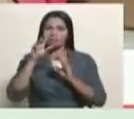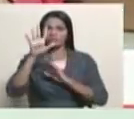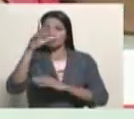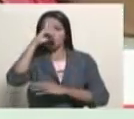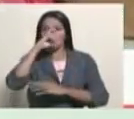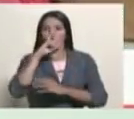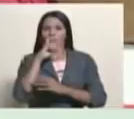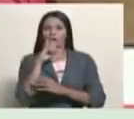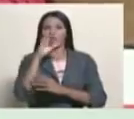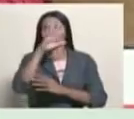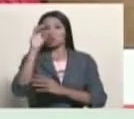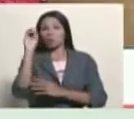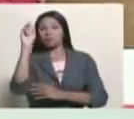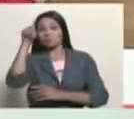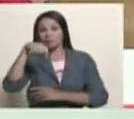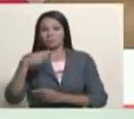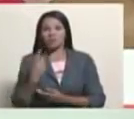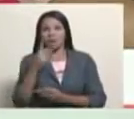5 años o a 50 quizás.